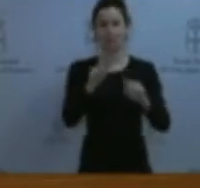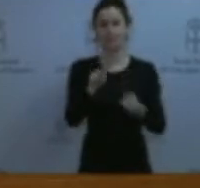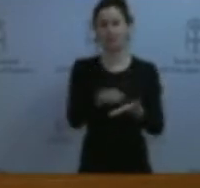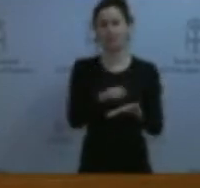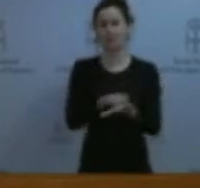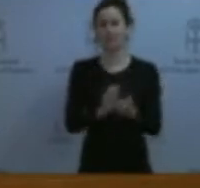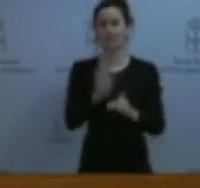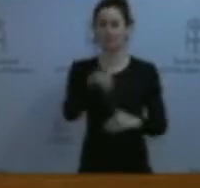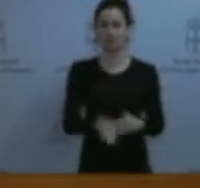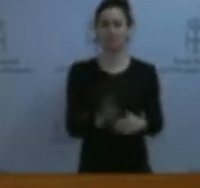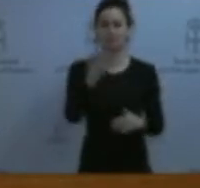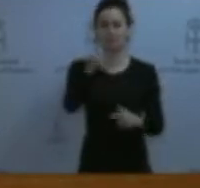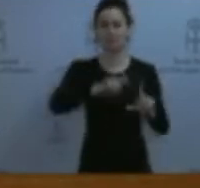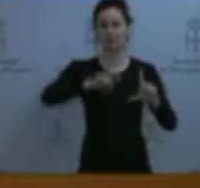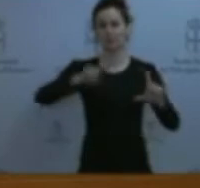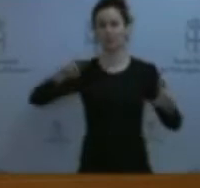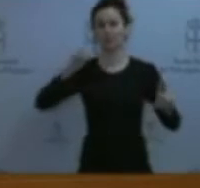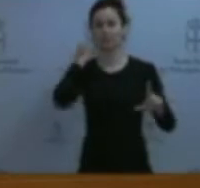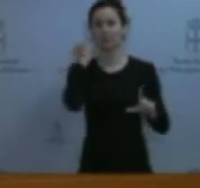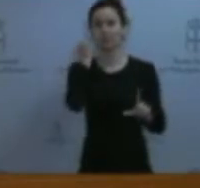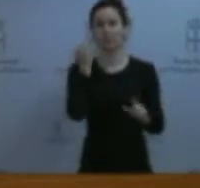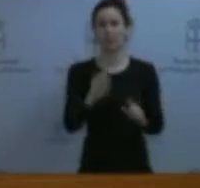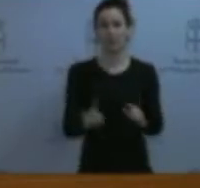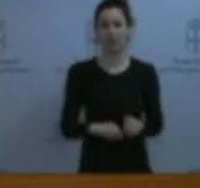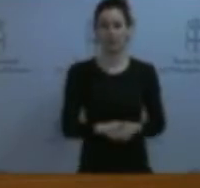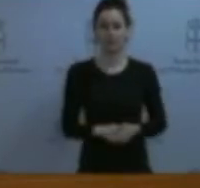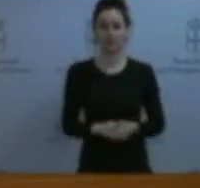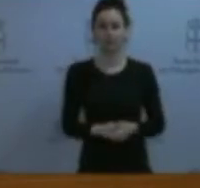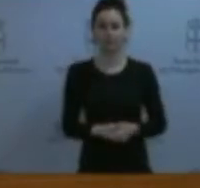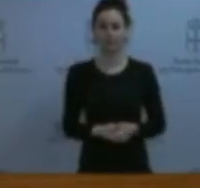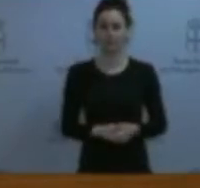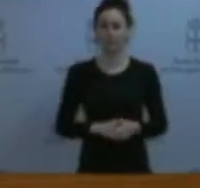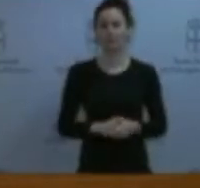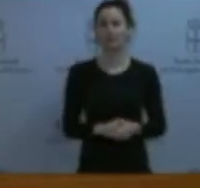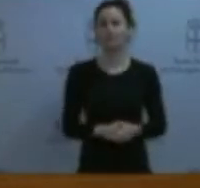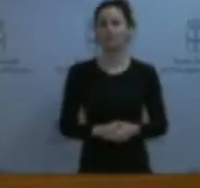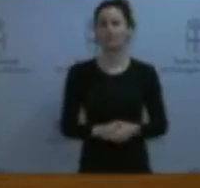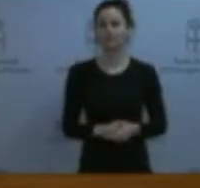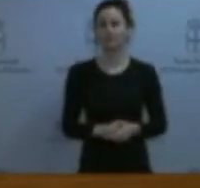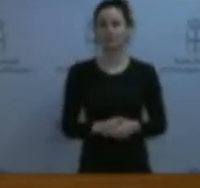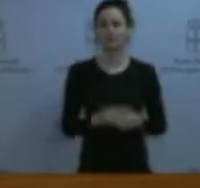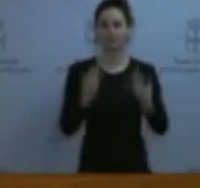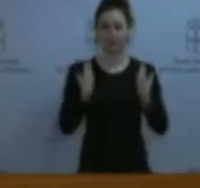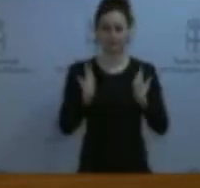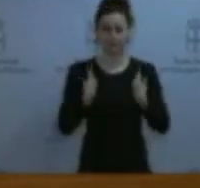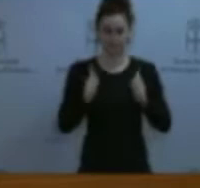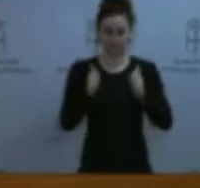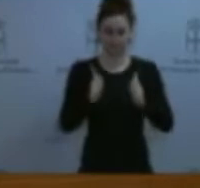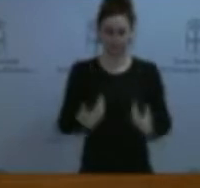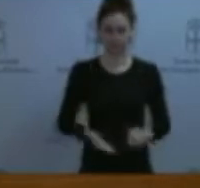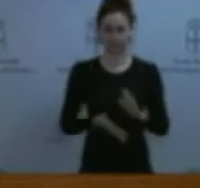No se ve demasiado, ¿no? si aplicamos una línea de